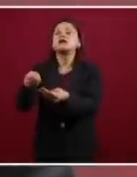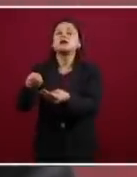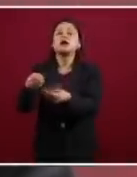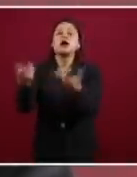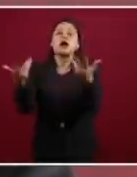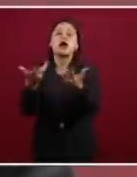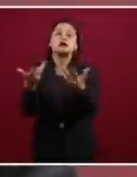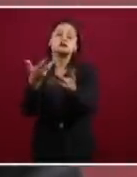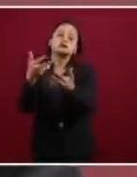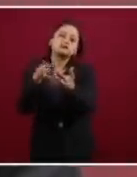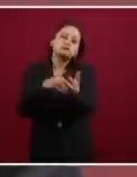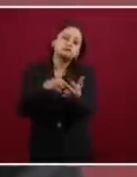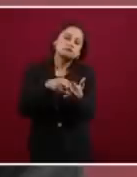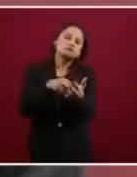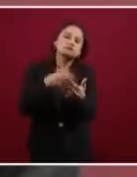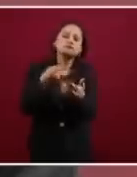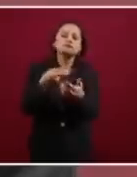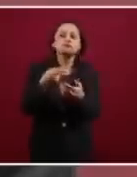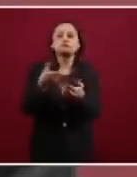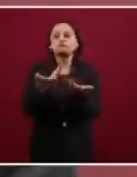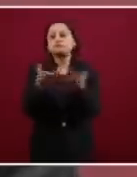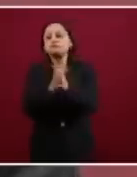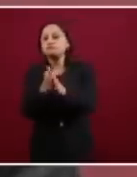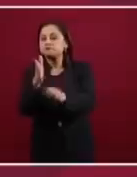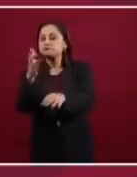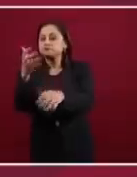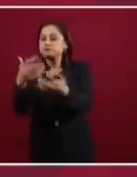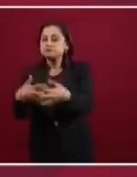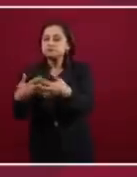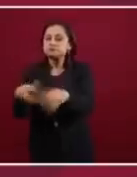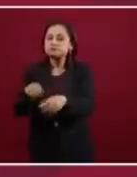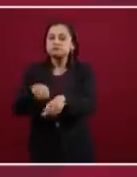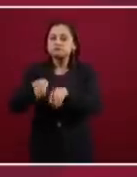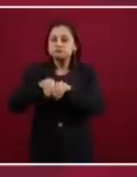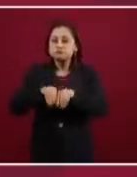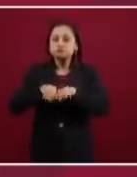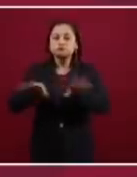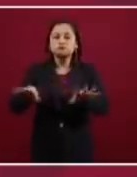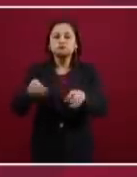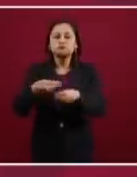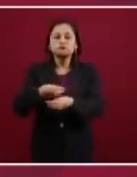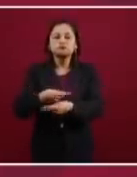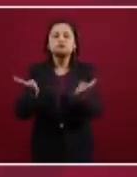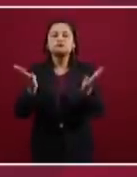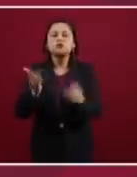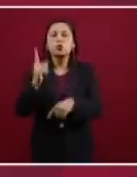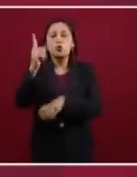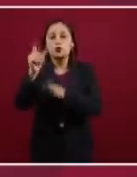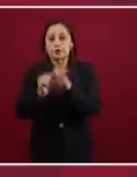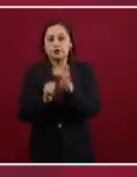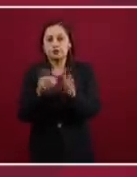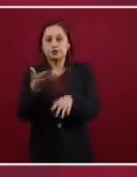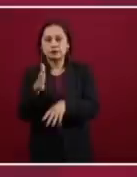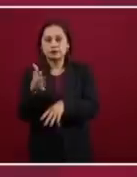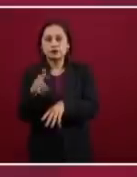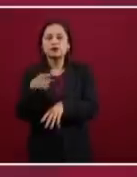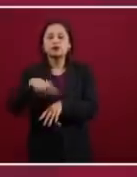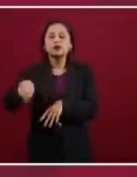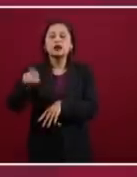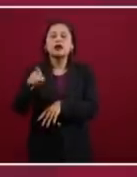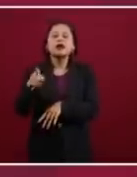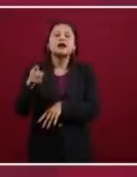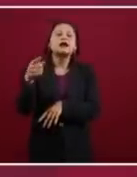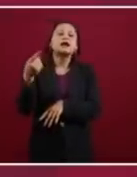la elaboración y la distribución en librerías y ahí hablo de todo